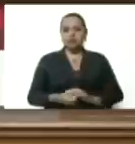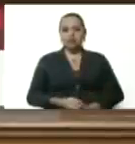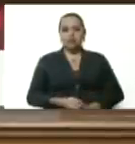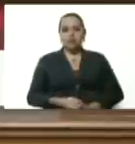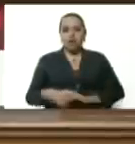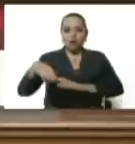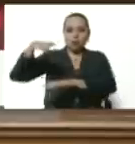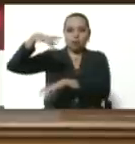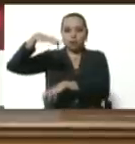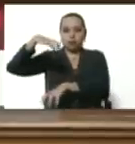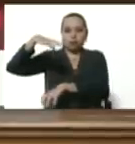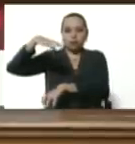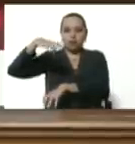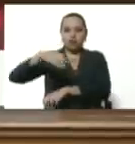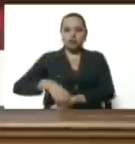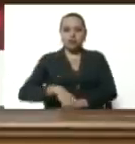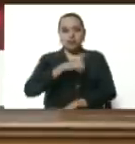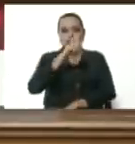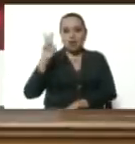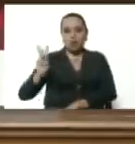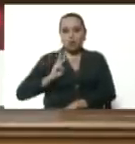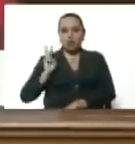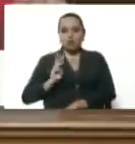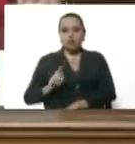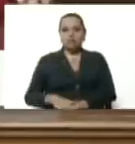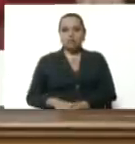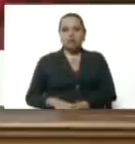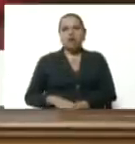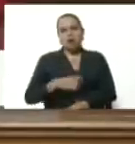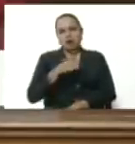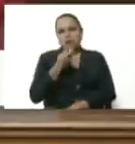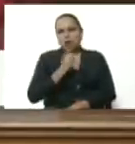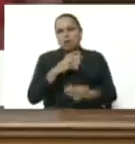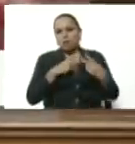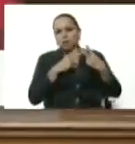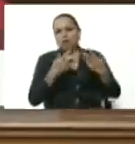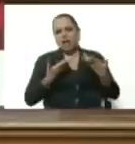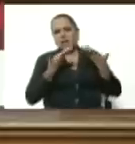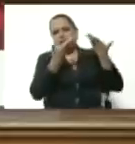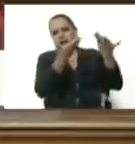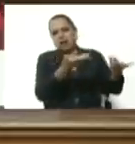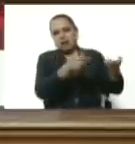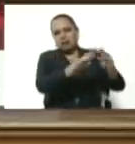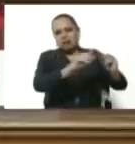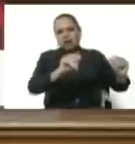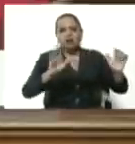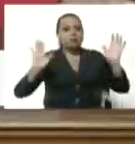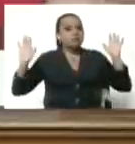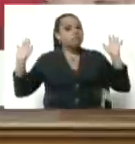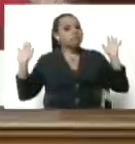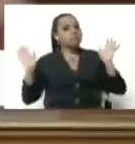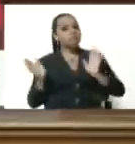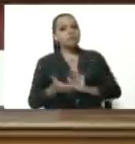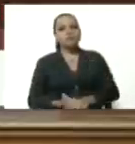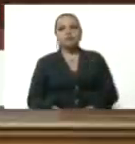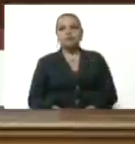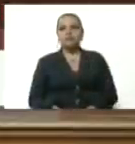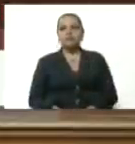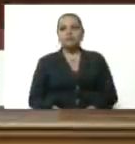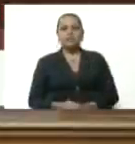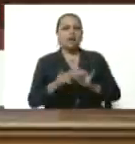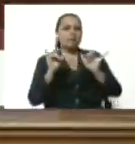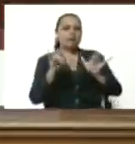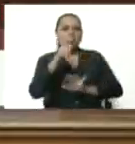títere de Washington, ellos estaban dispuestos a entregar la soberanía. ¿No? Es la misma gente.